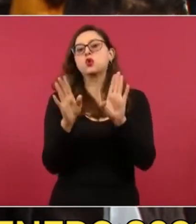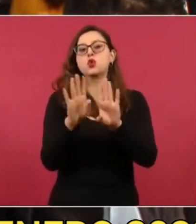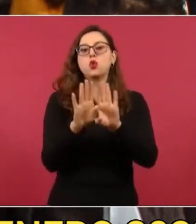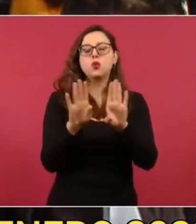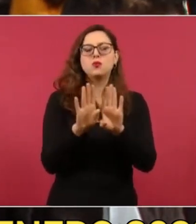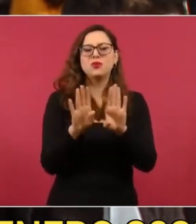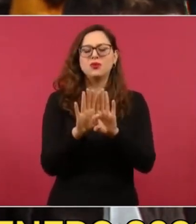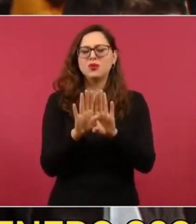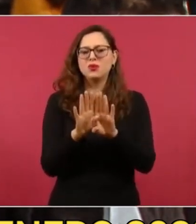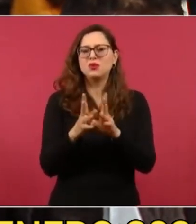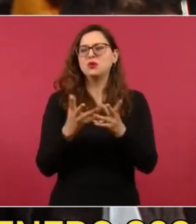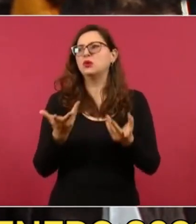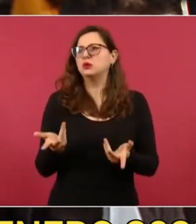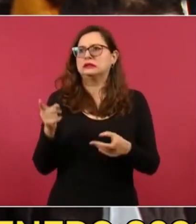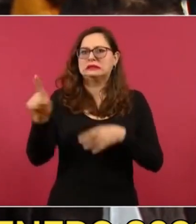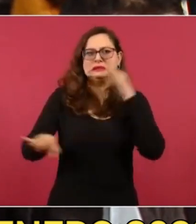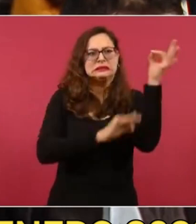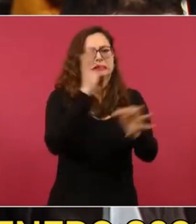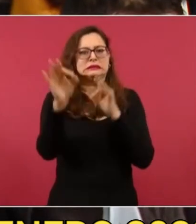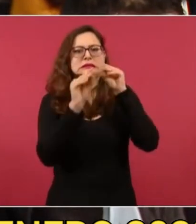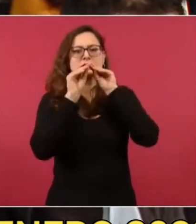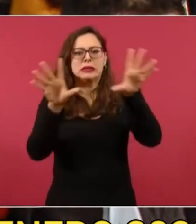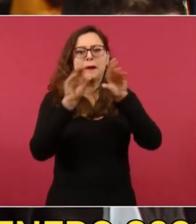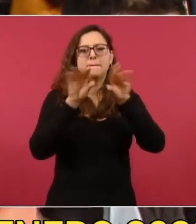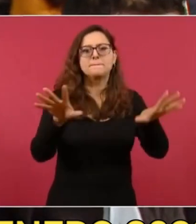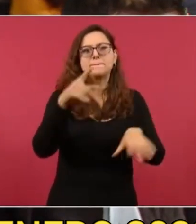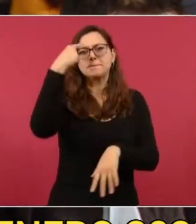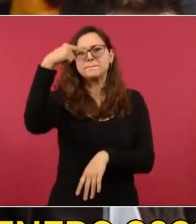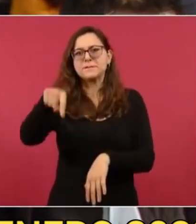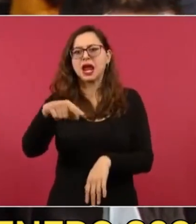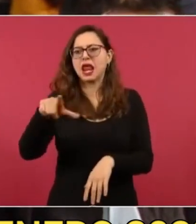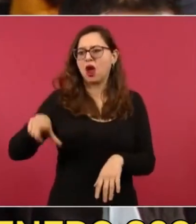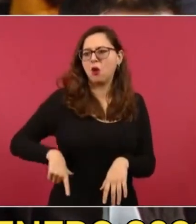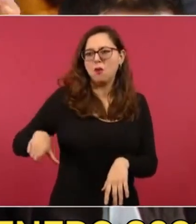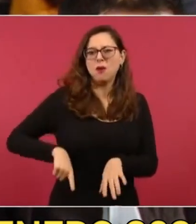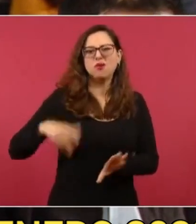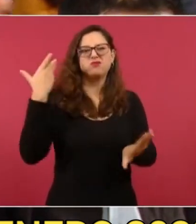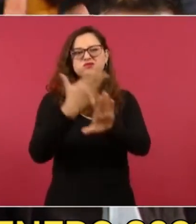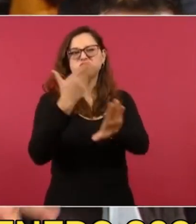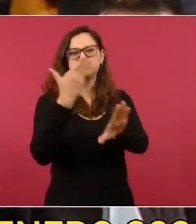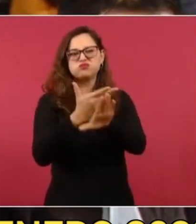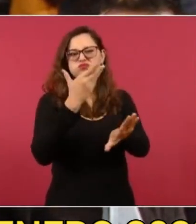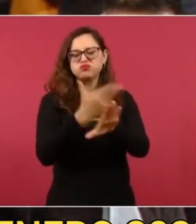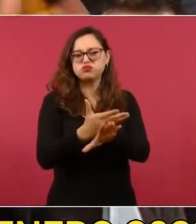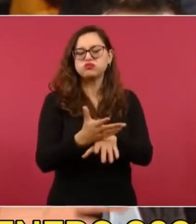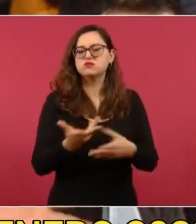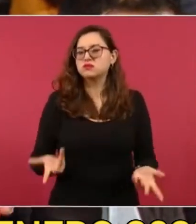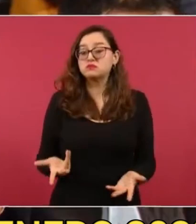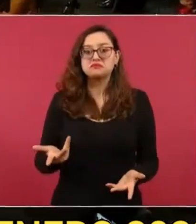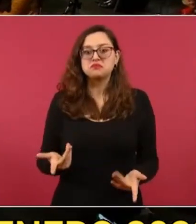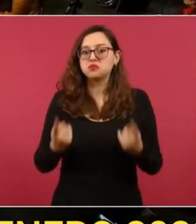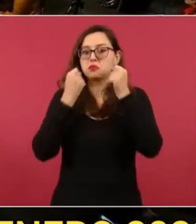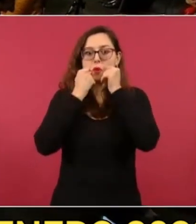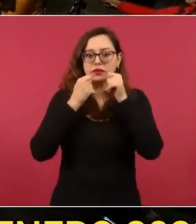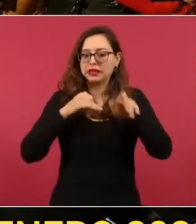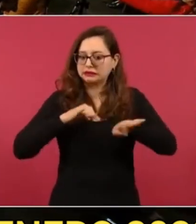tipo de enrarecimiento, cuestionamiento contra lo que usted está haciendo, a pesar de que ha habido los avances económicos y todo